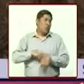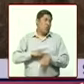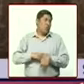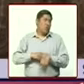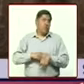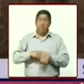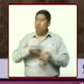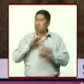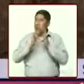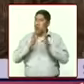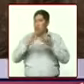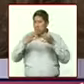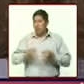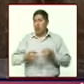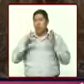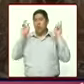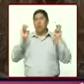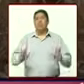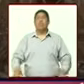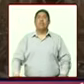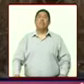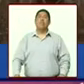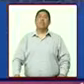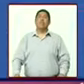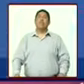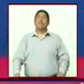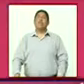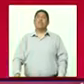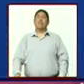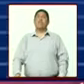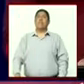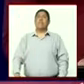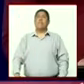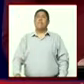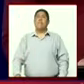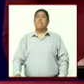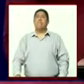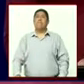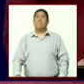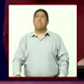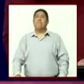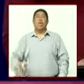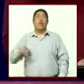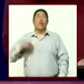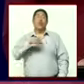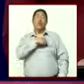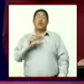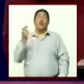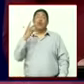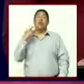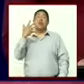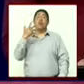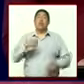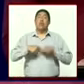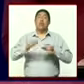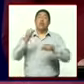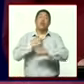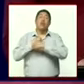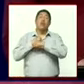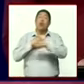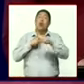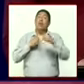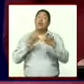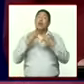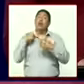manifestación oficial al respecto. Y nosotros como Red Bolivisión continuamos en campaña.